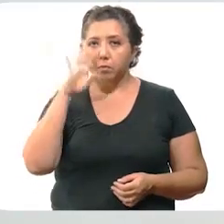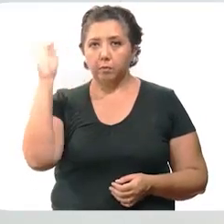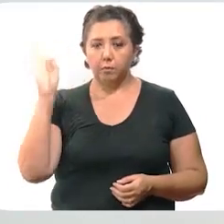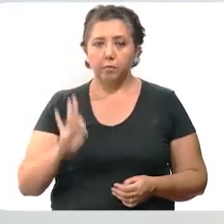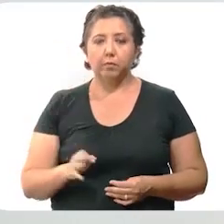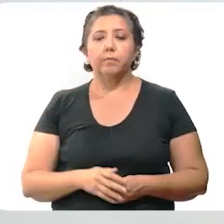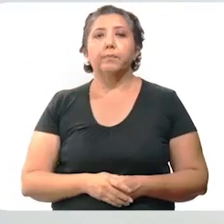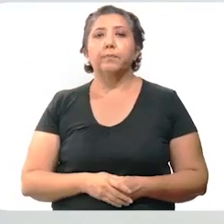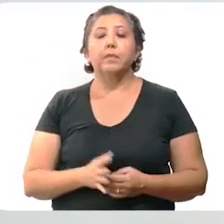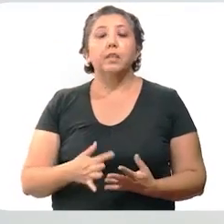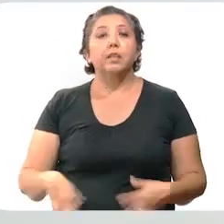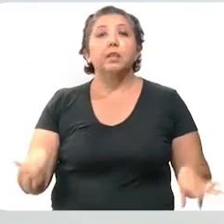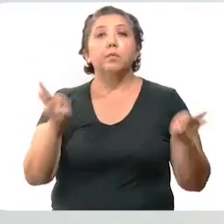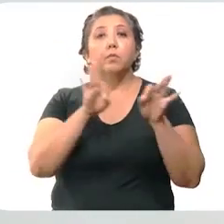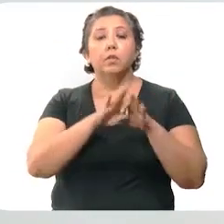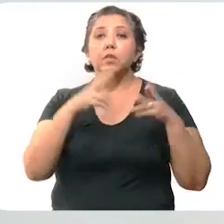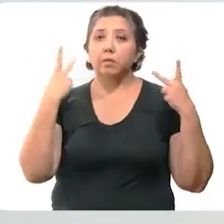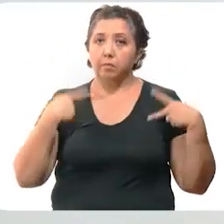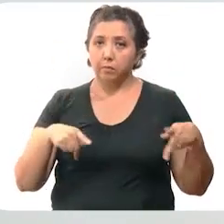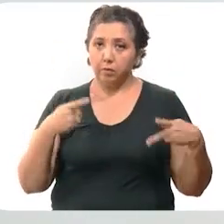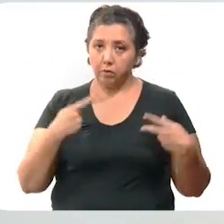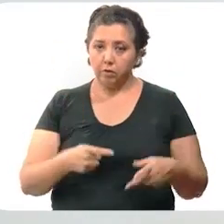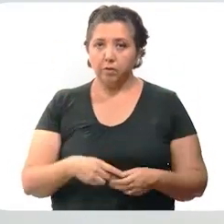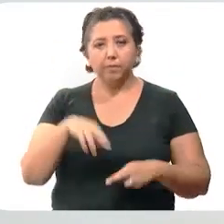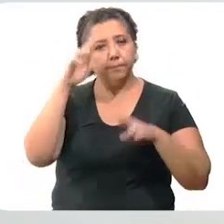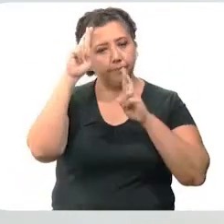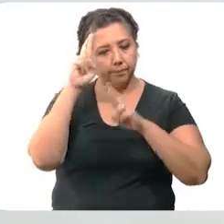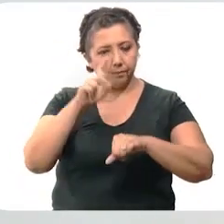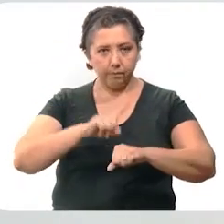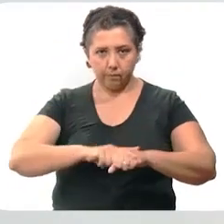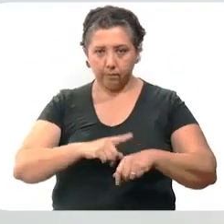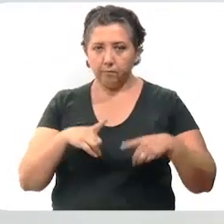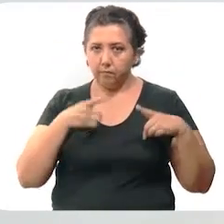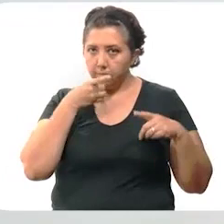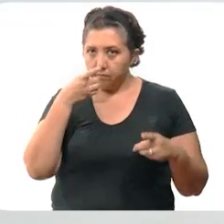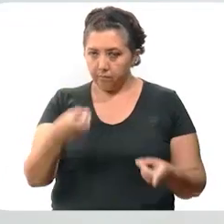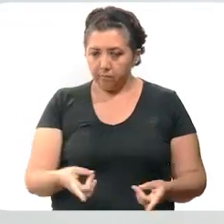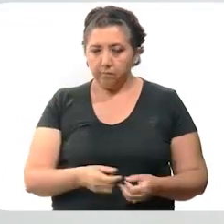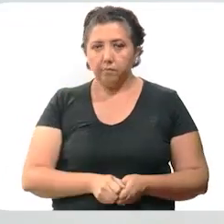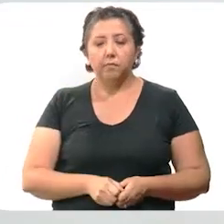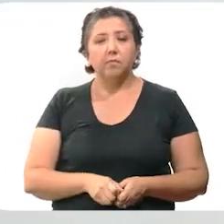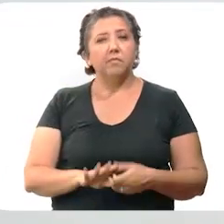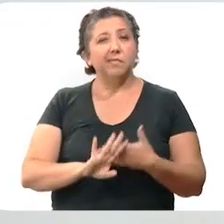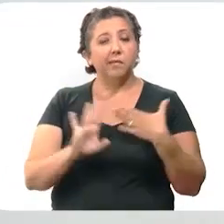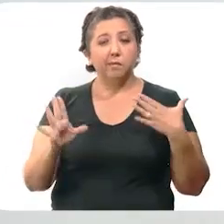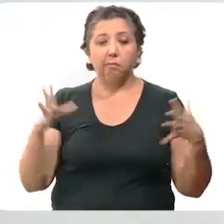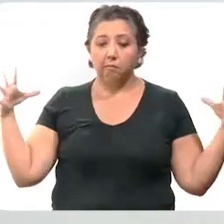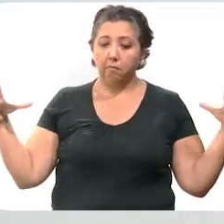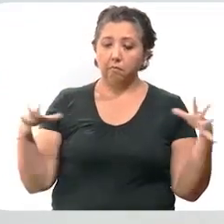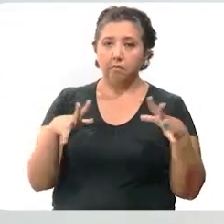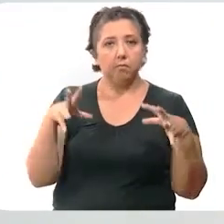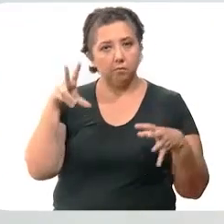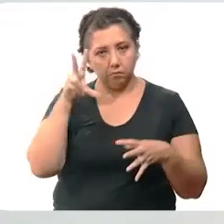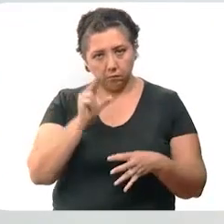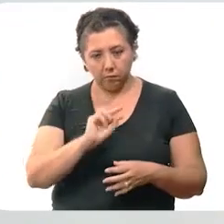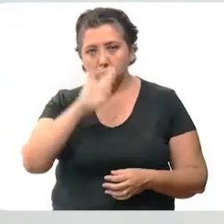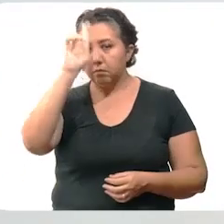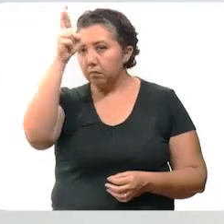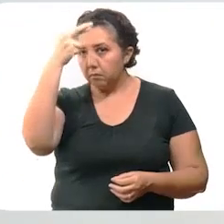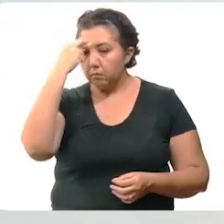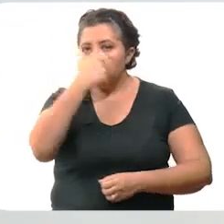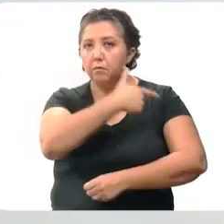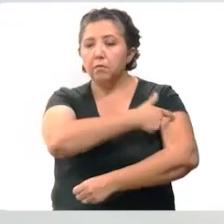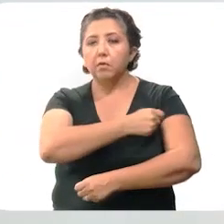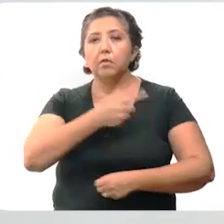70.4%. Es muy importante que las personas respeten el horario que se les asigne y eviten así aglomeraciones. Se recuerda que